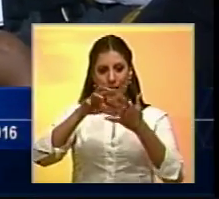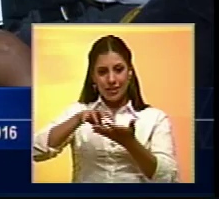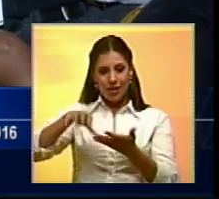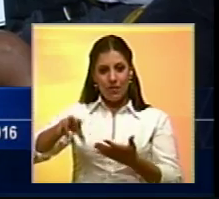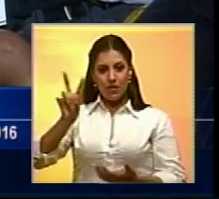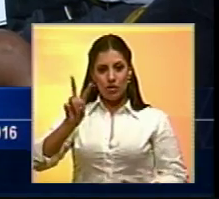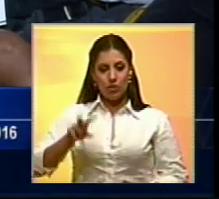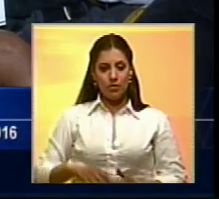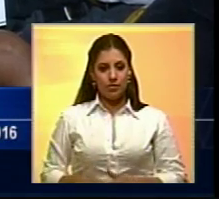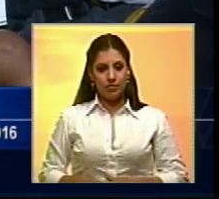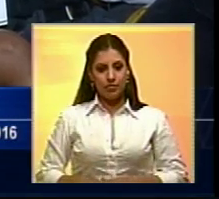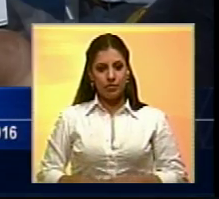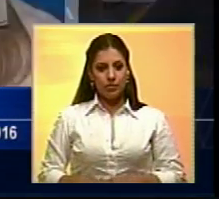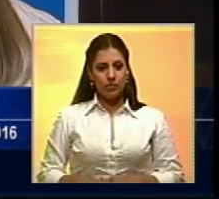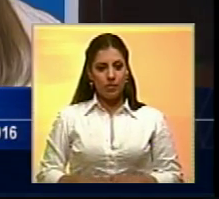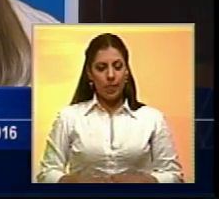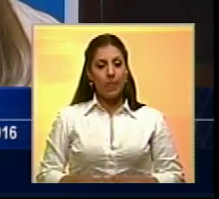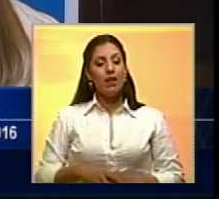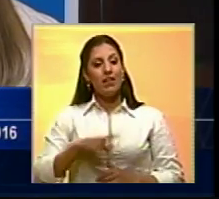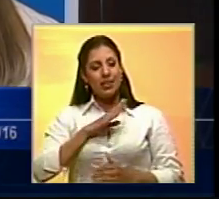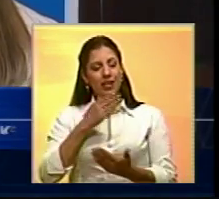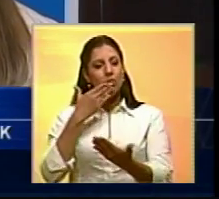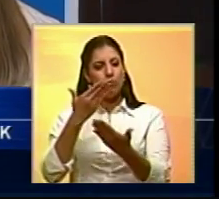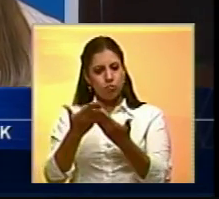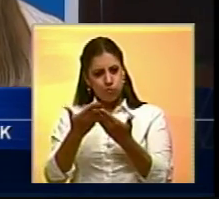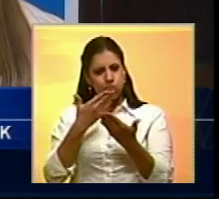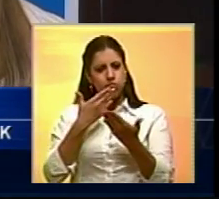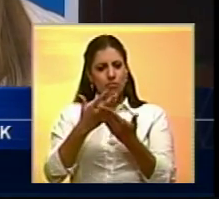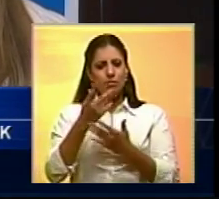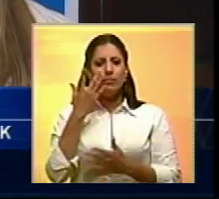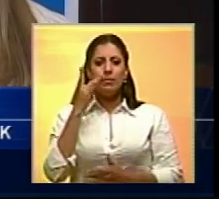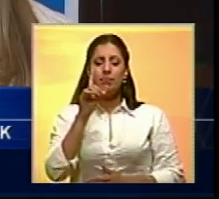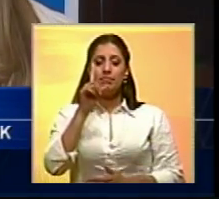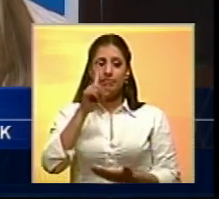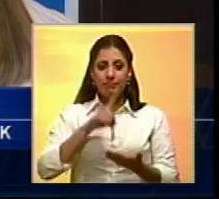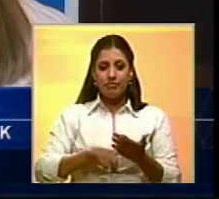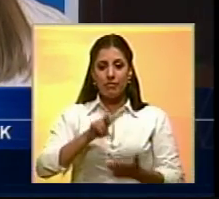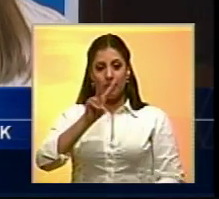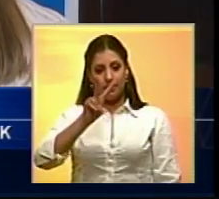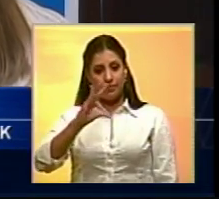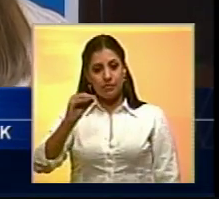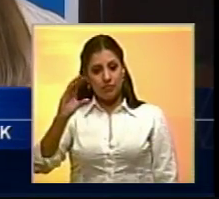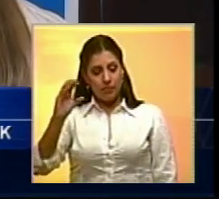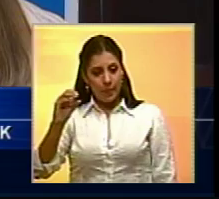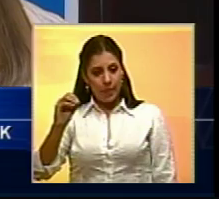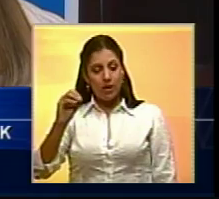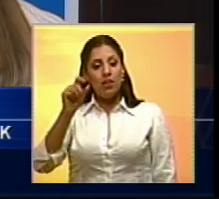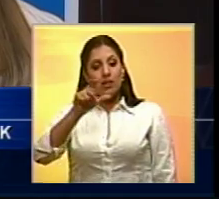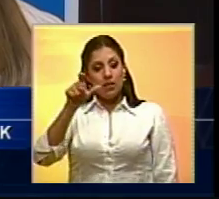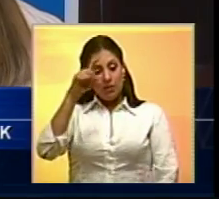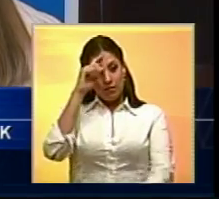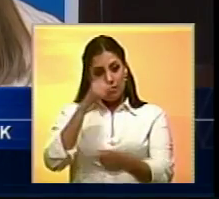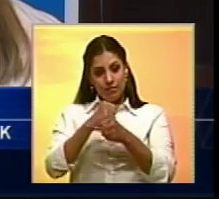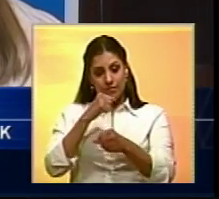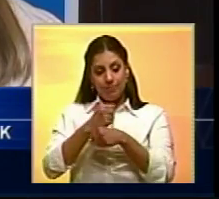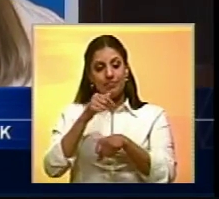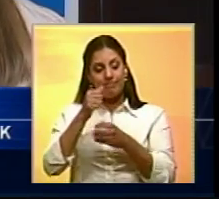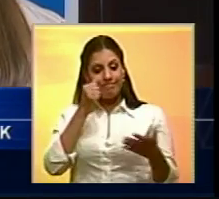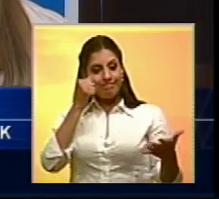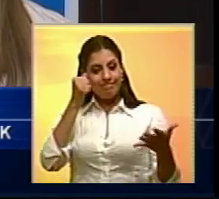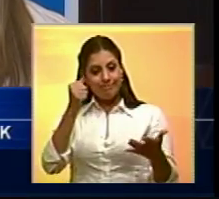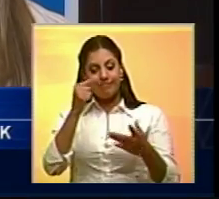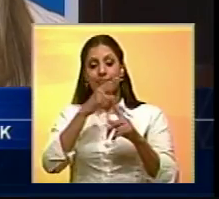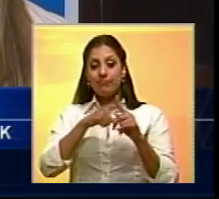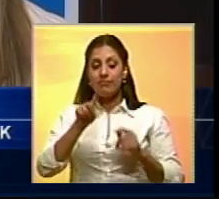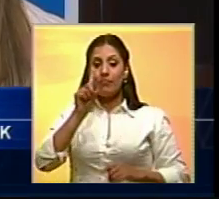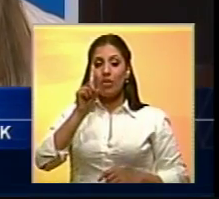Venezuela. Han sido postulados más de 1.200 emprendedores a este premio y